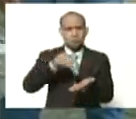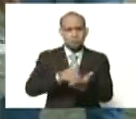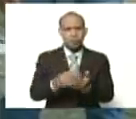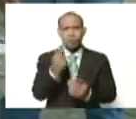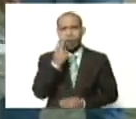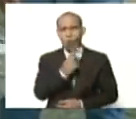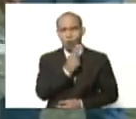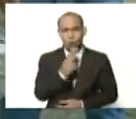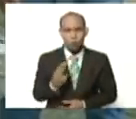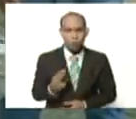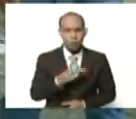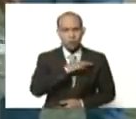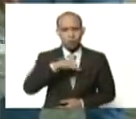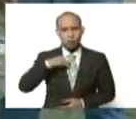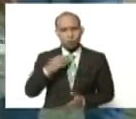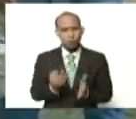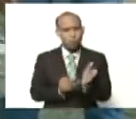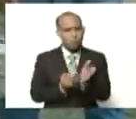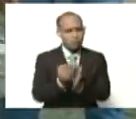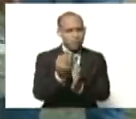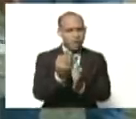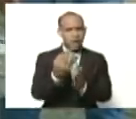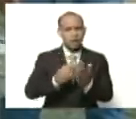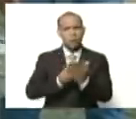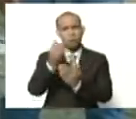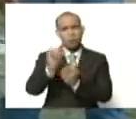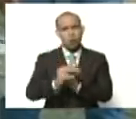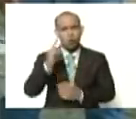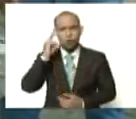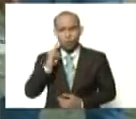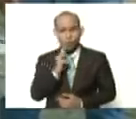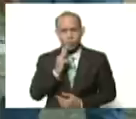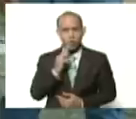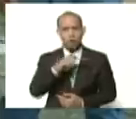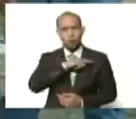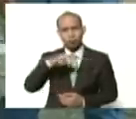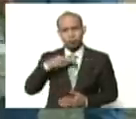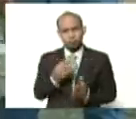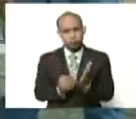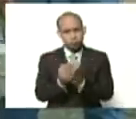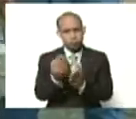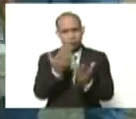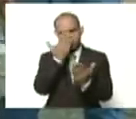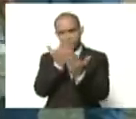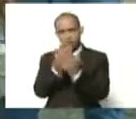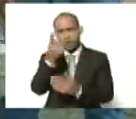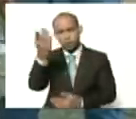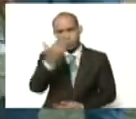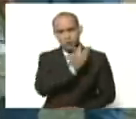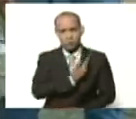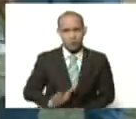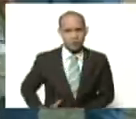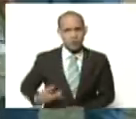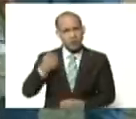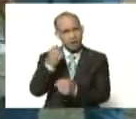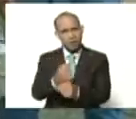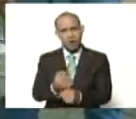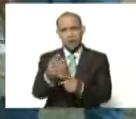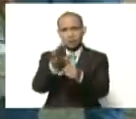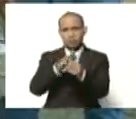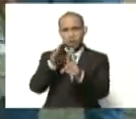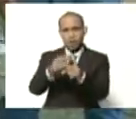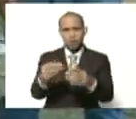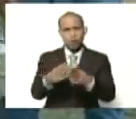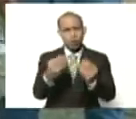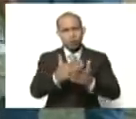compromiso, nuestra lealtad con el proyecto bolivariano, nuestra lealtad con usted, y aquí le vamos a esperar con todo el cariño del mundo, con todos los